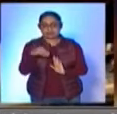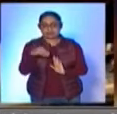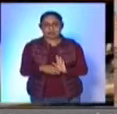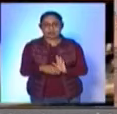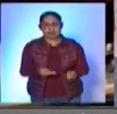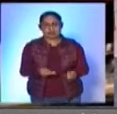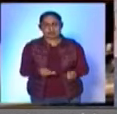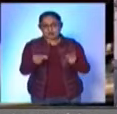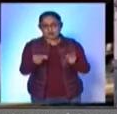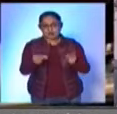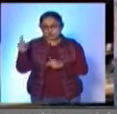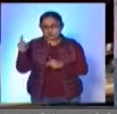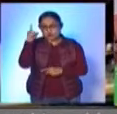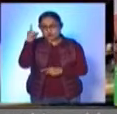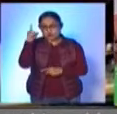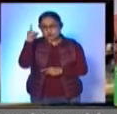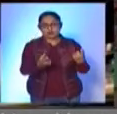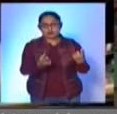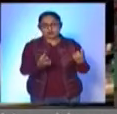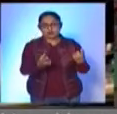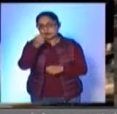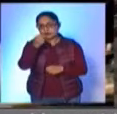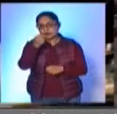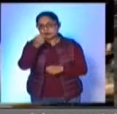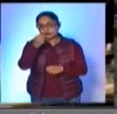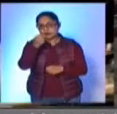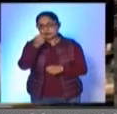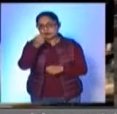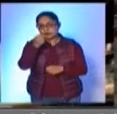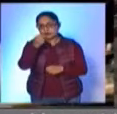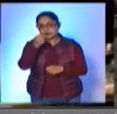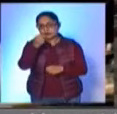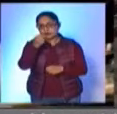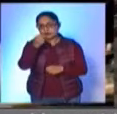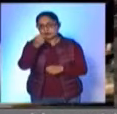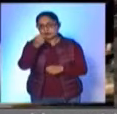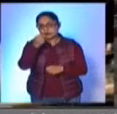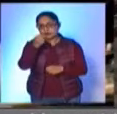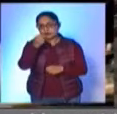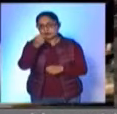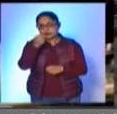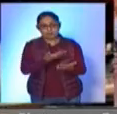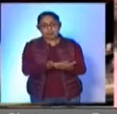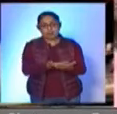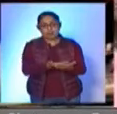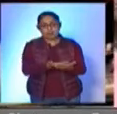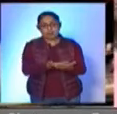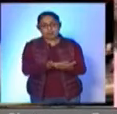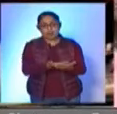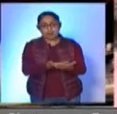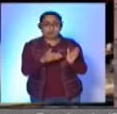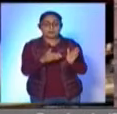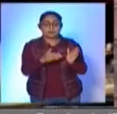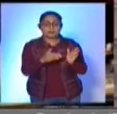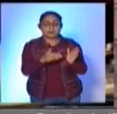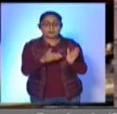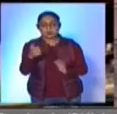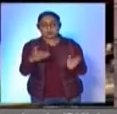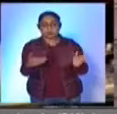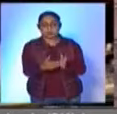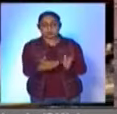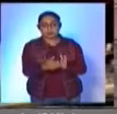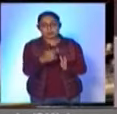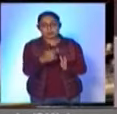de negocios en el país, la Secretaría de Economía dio a conocer este plan, que incluye el apoyo de 1.600 millones de pesos en créditos a las